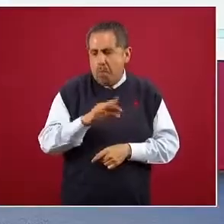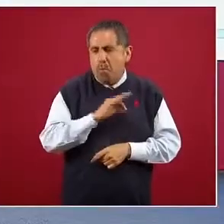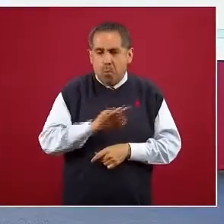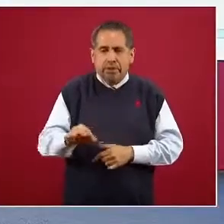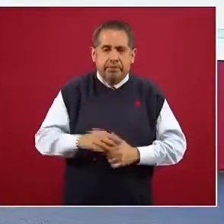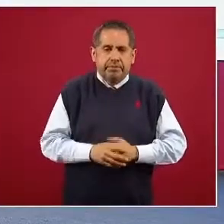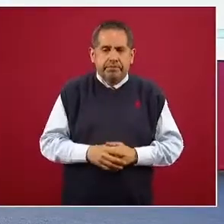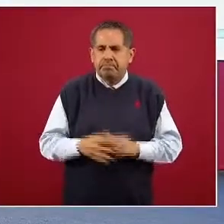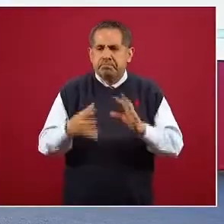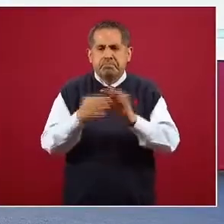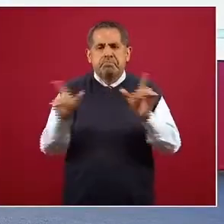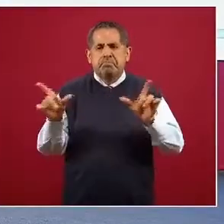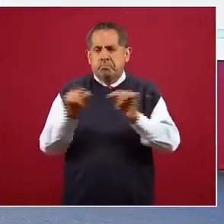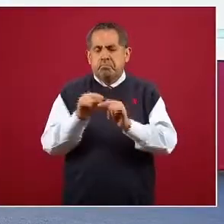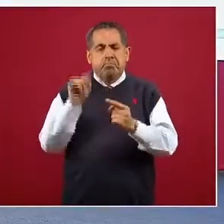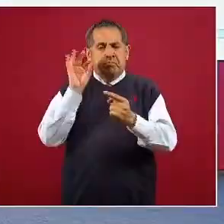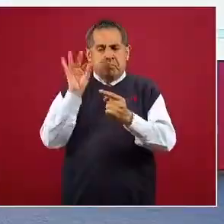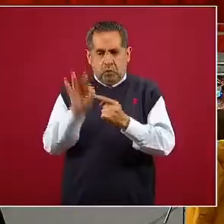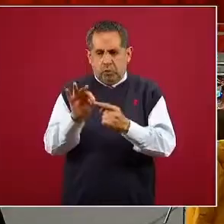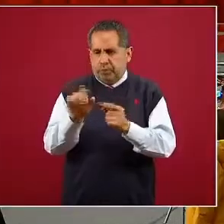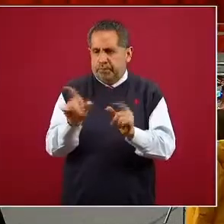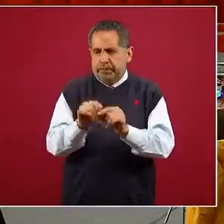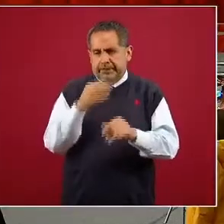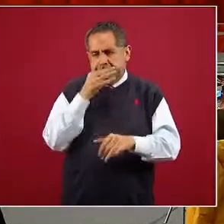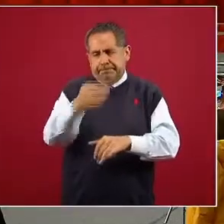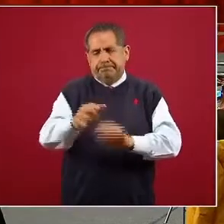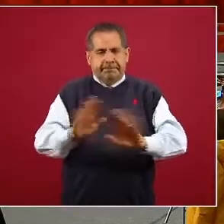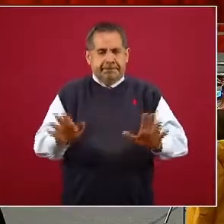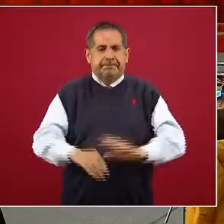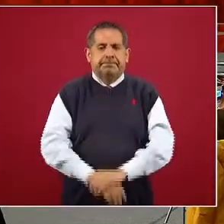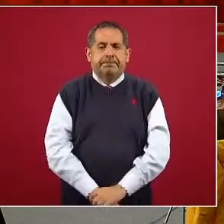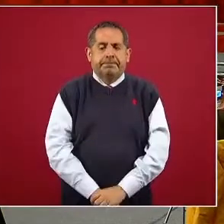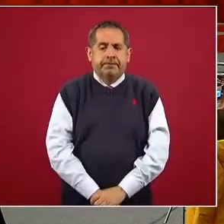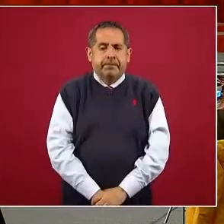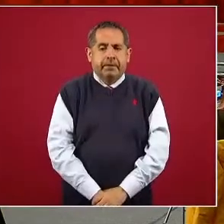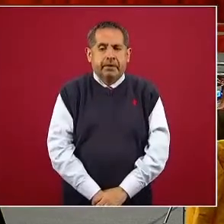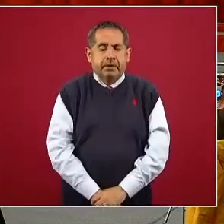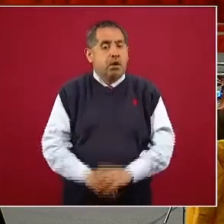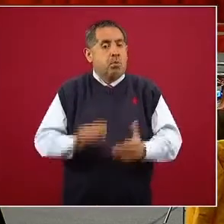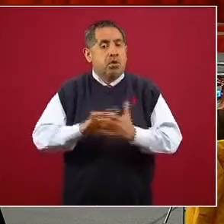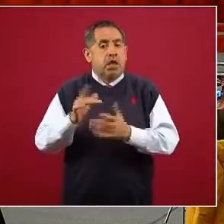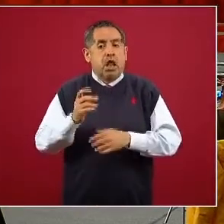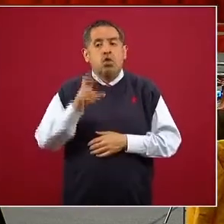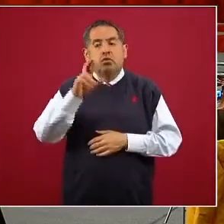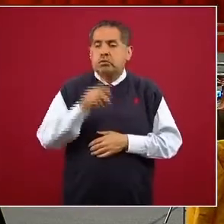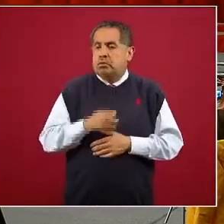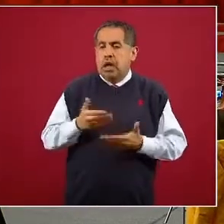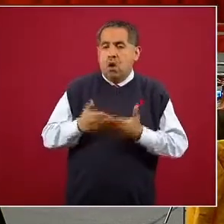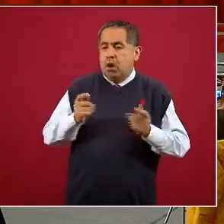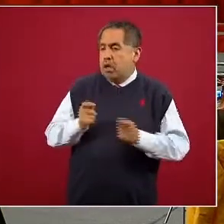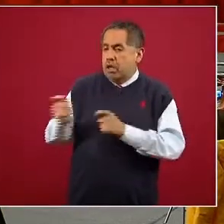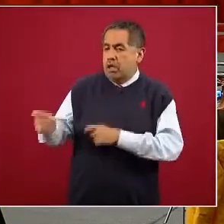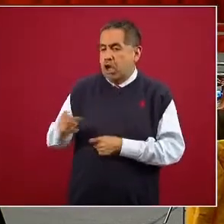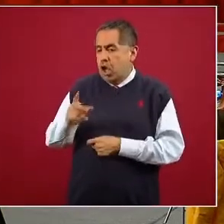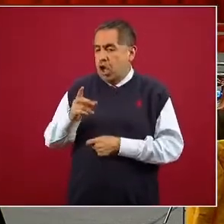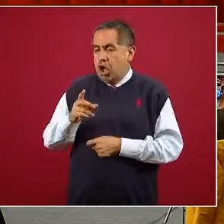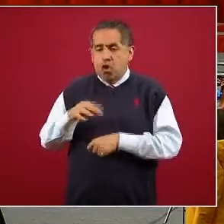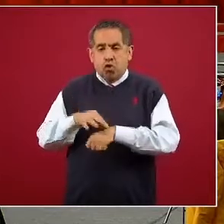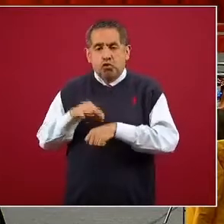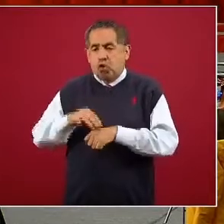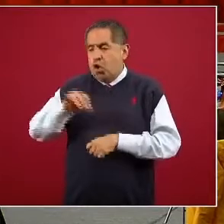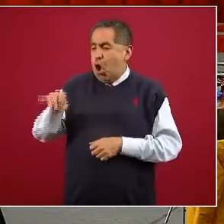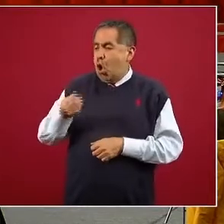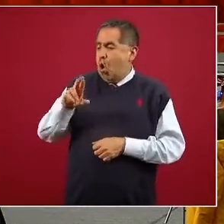dejar hasta este punto la actualización del día de hoy. Muchas gracias, doctora Lomía. Doctor Jorge Trejo Gómora, por favor,